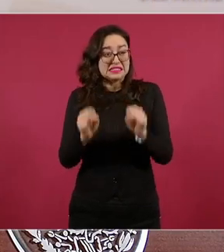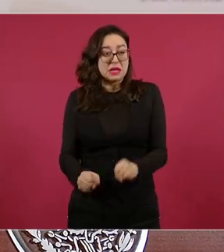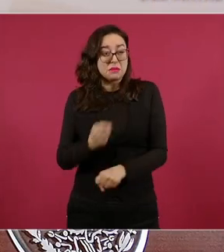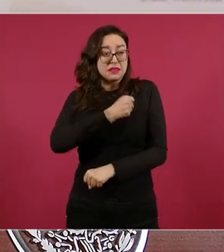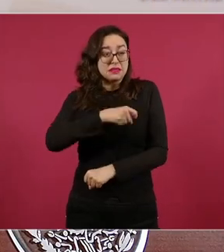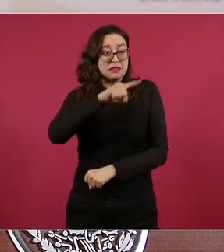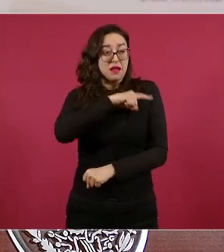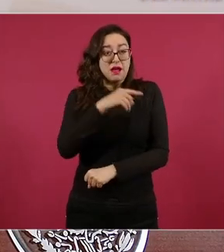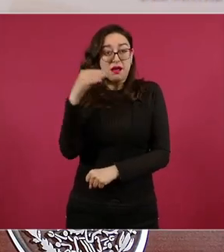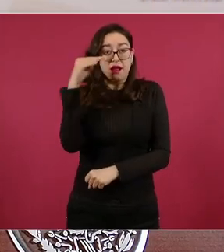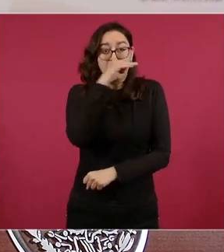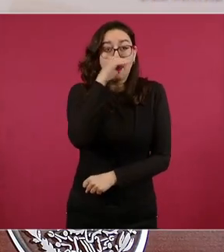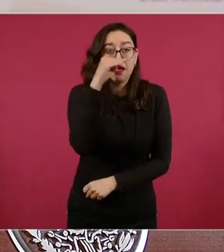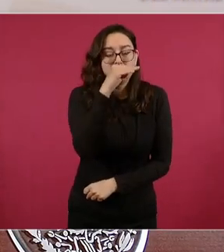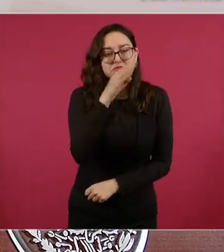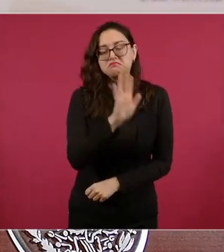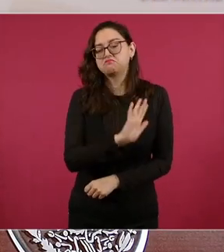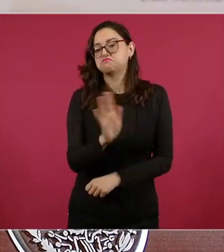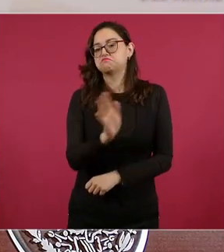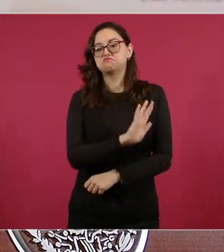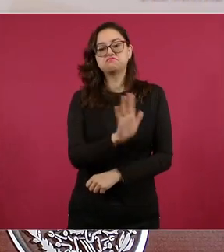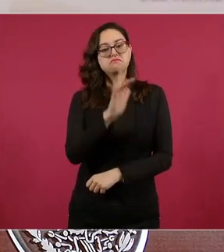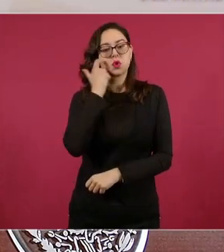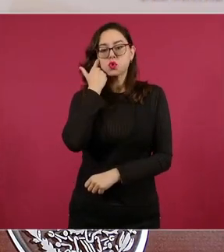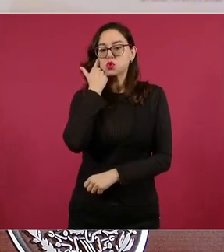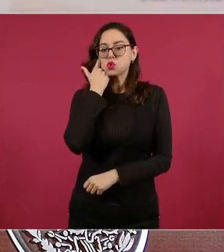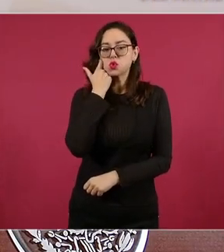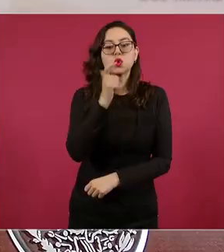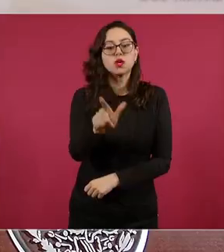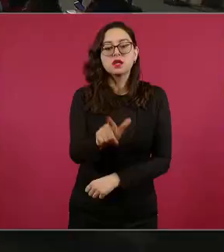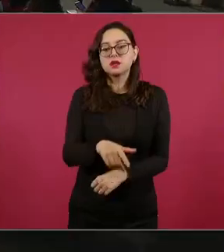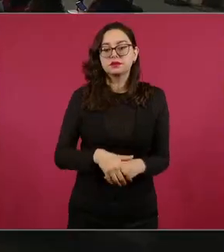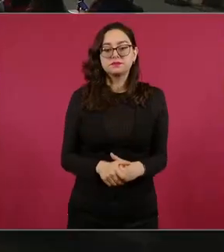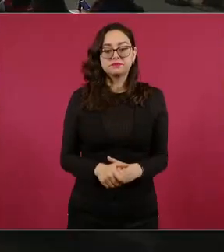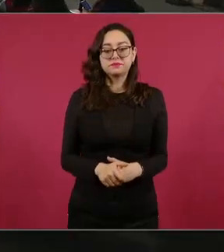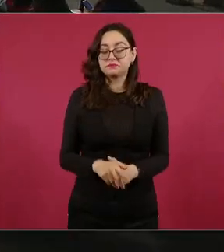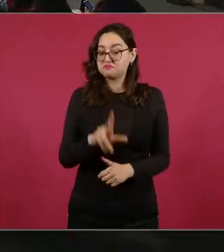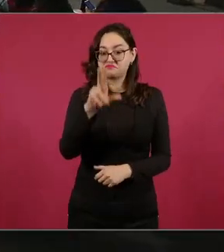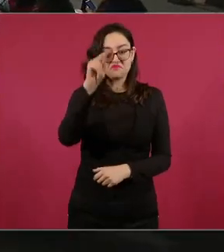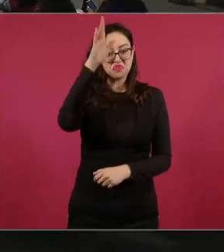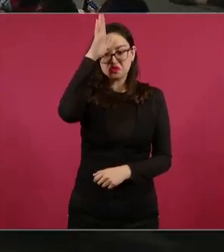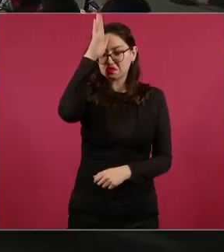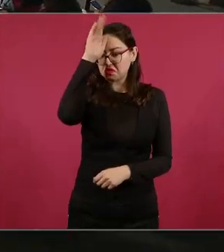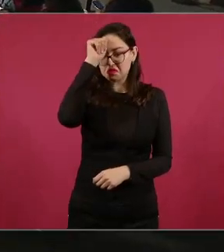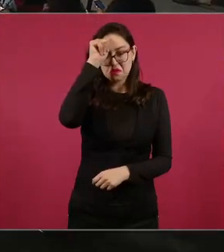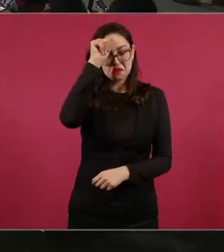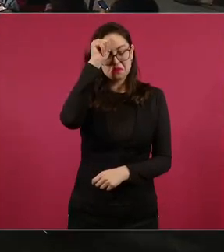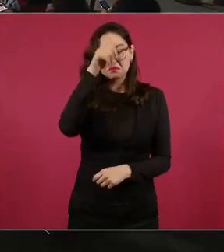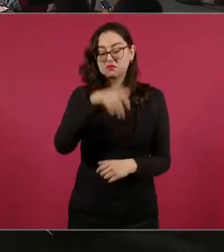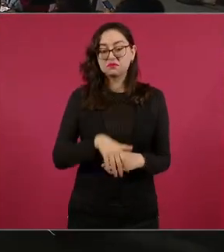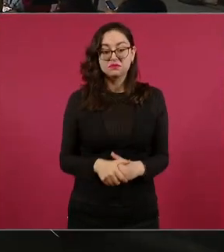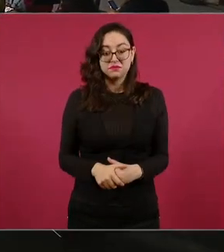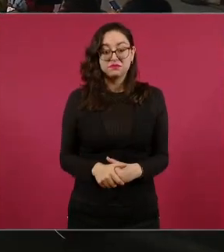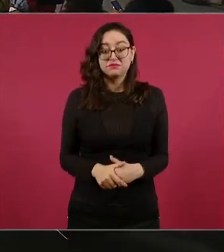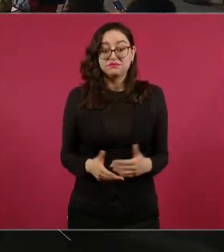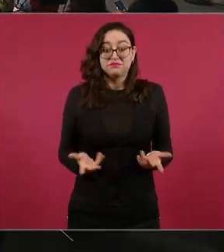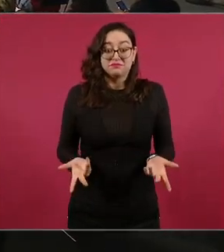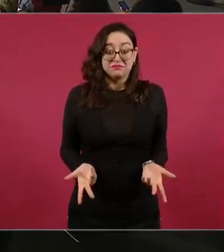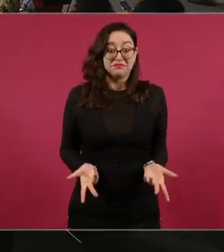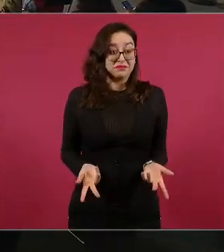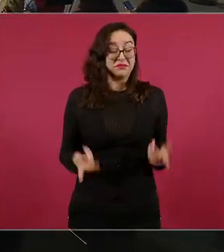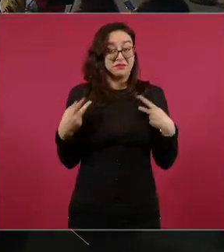no están de acuerdo. Y así hay mucha gente